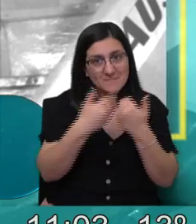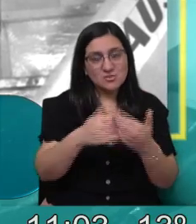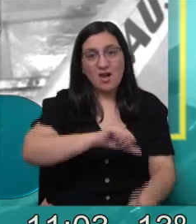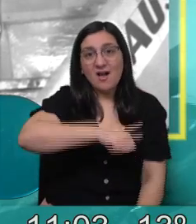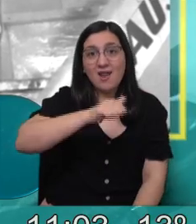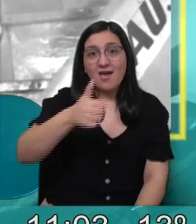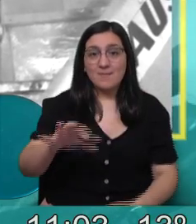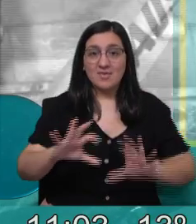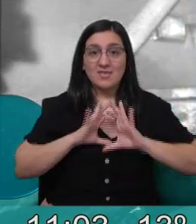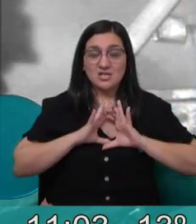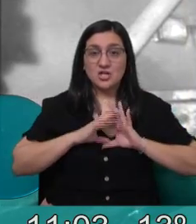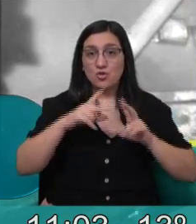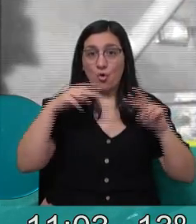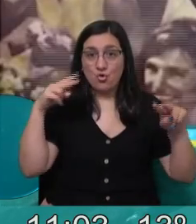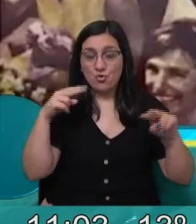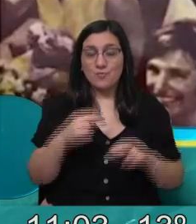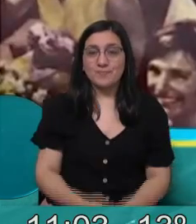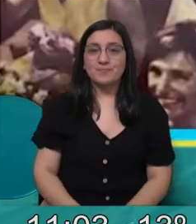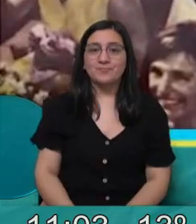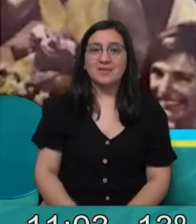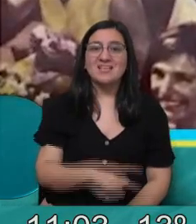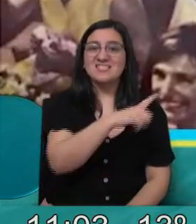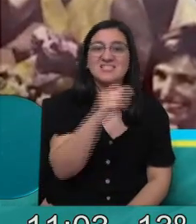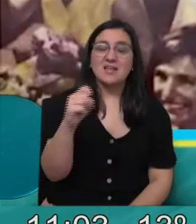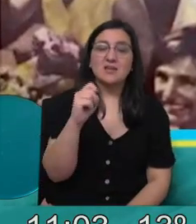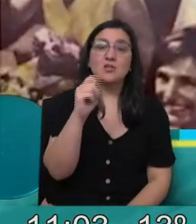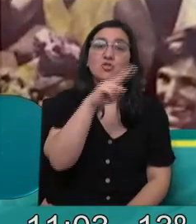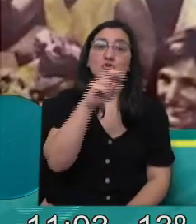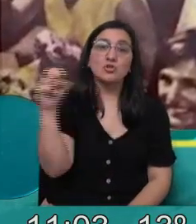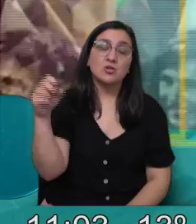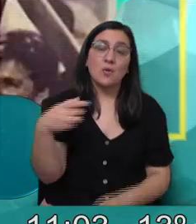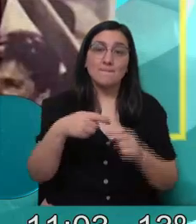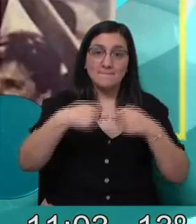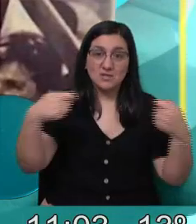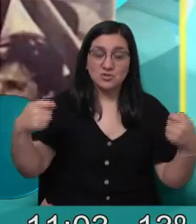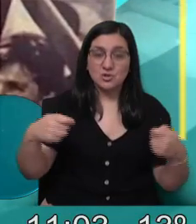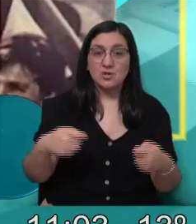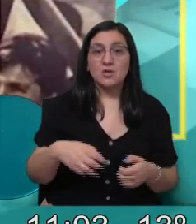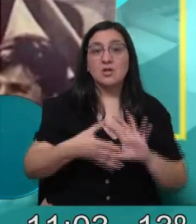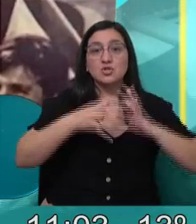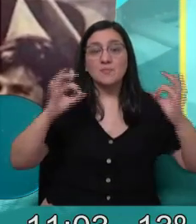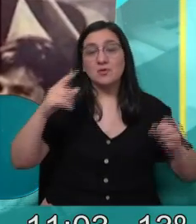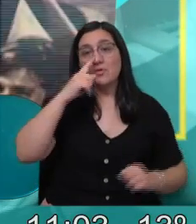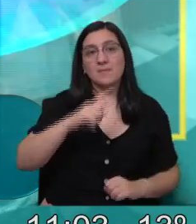en sudamericanos en 100 y 200 metros. Y en los Juegos Olímpicos del año